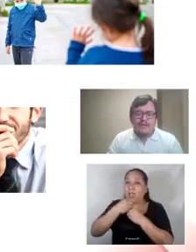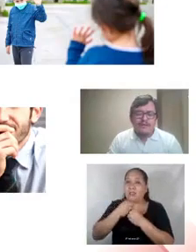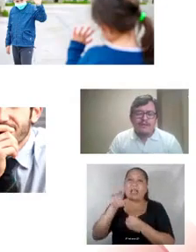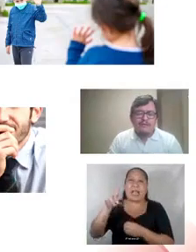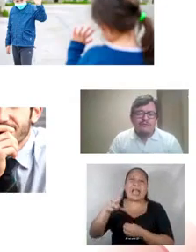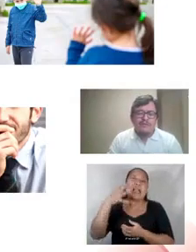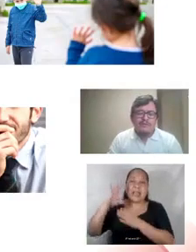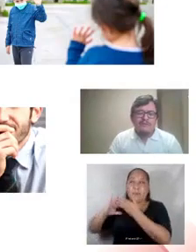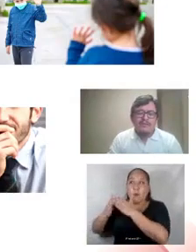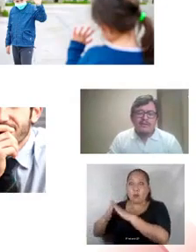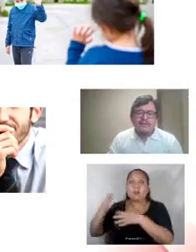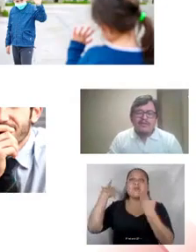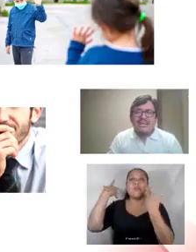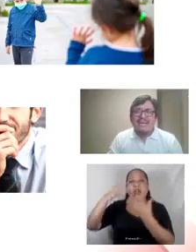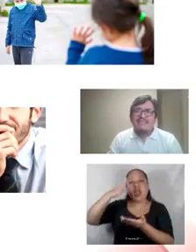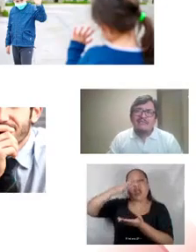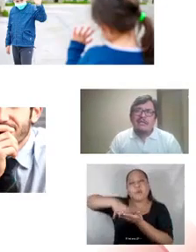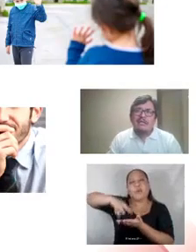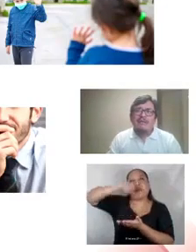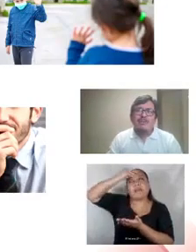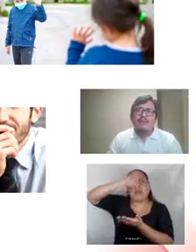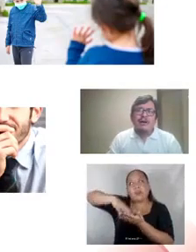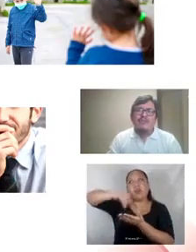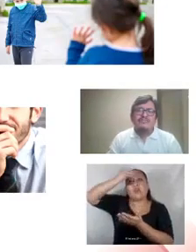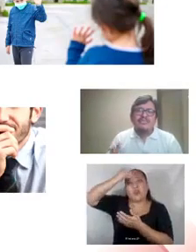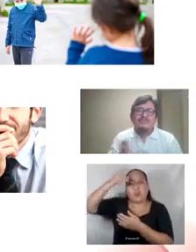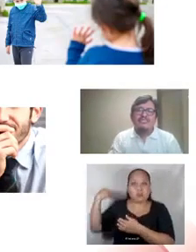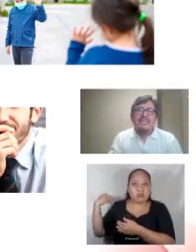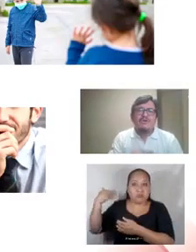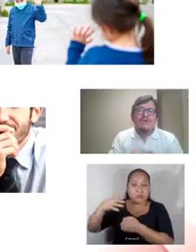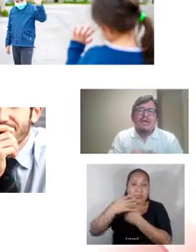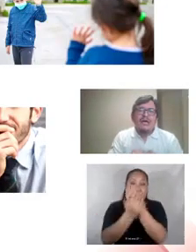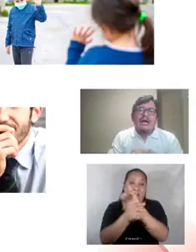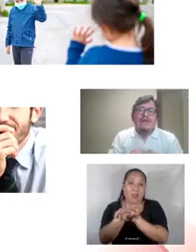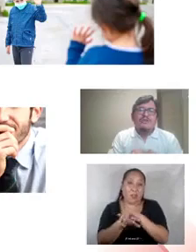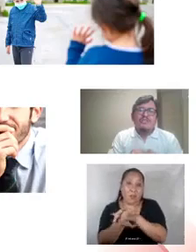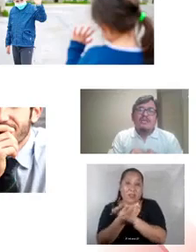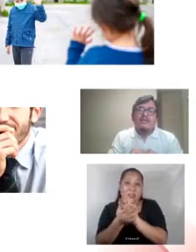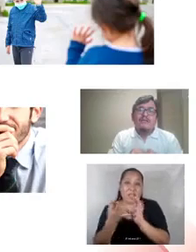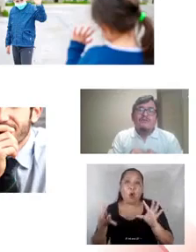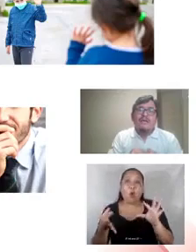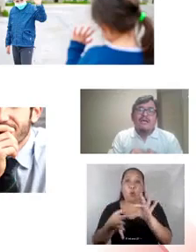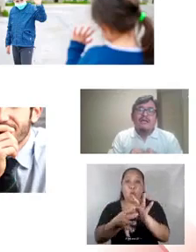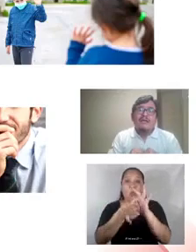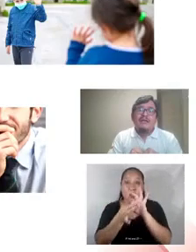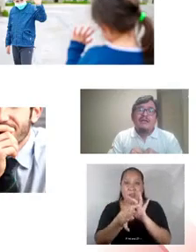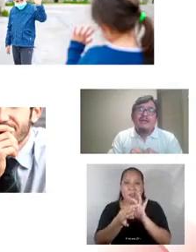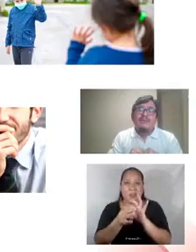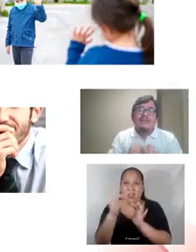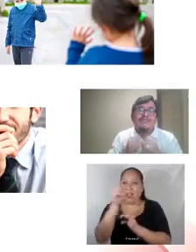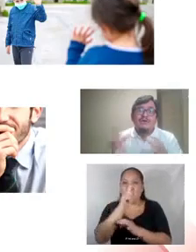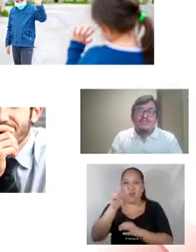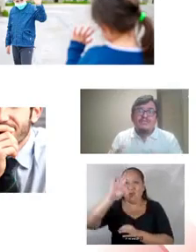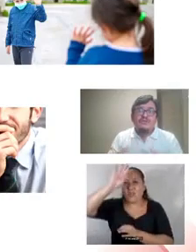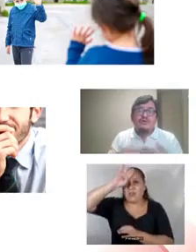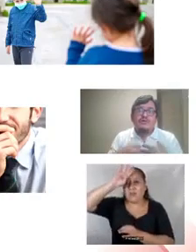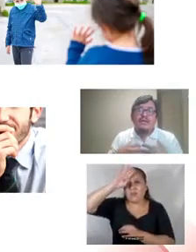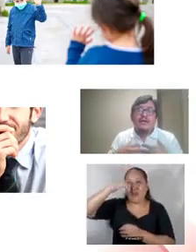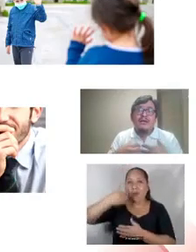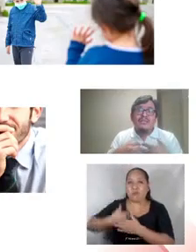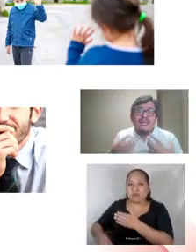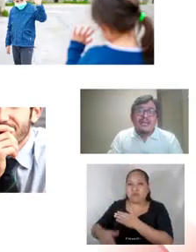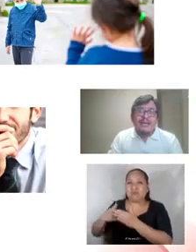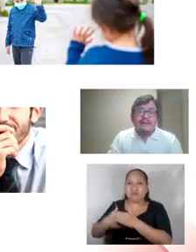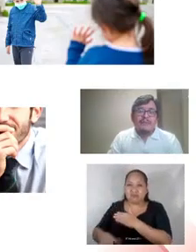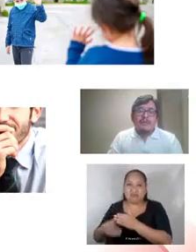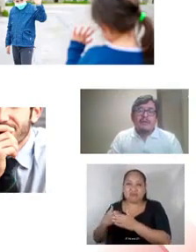el tiempo y en las últimas décadas que el lavado de manos está asociado a no tener una parasitosis